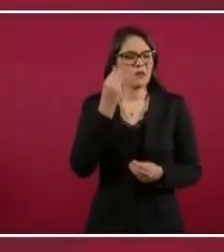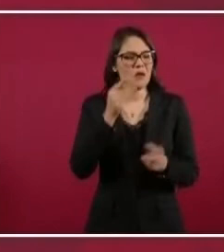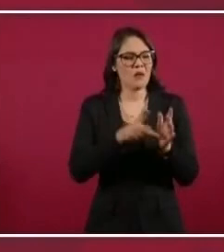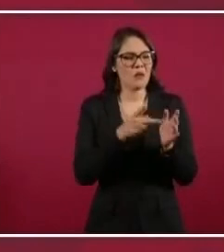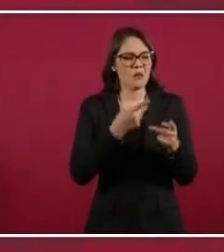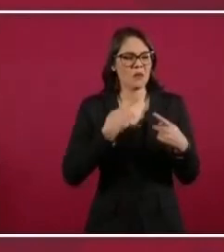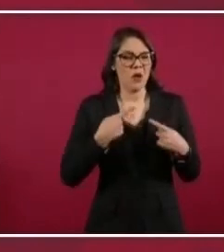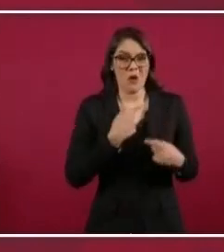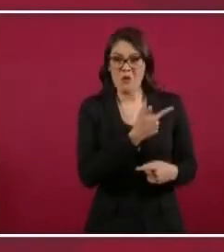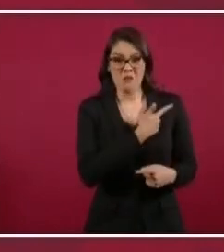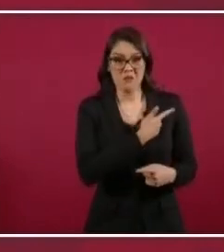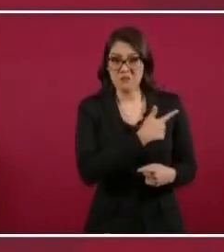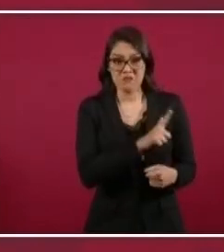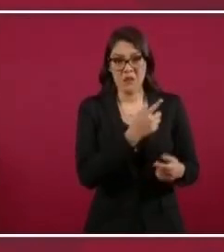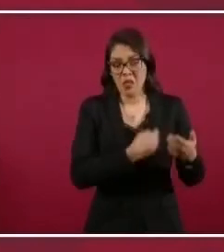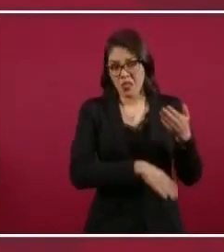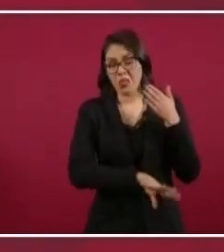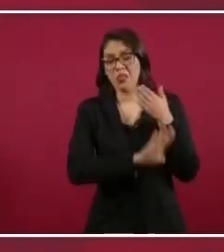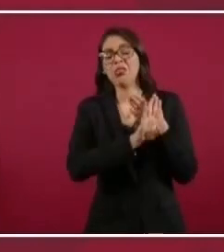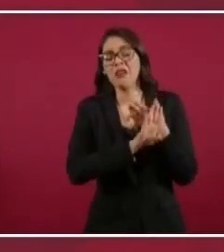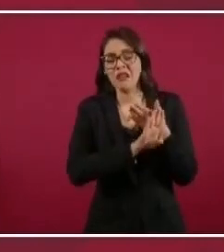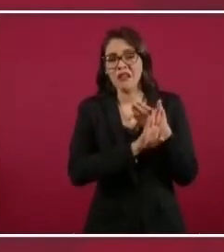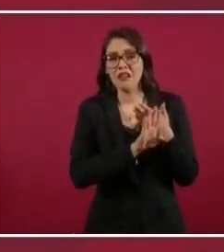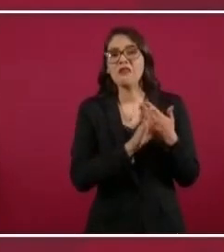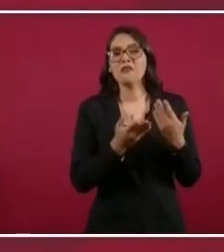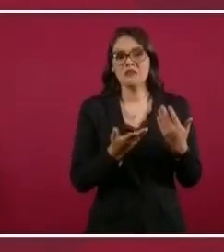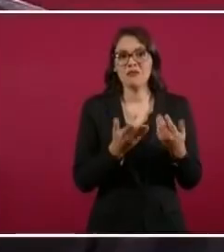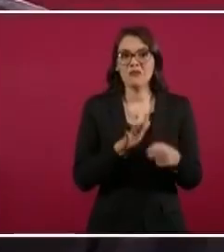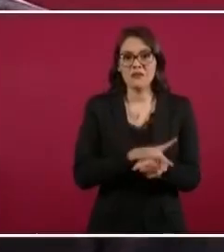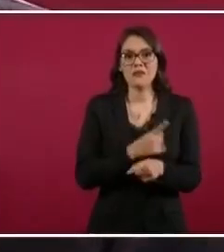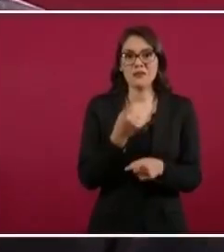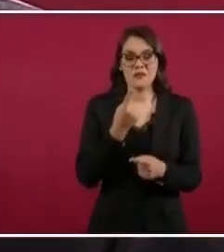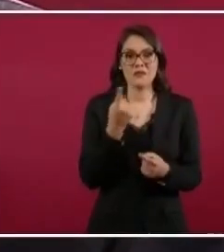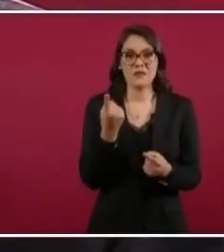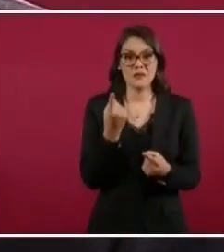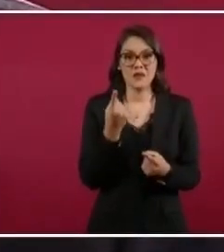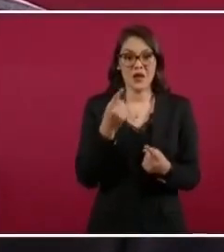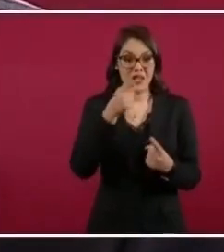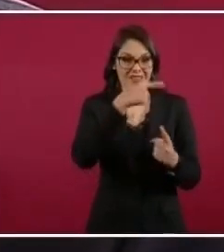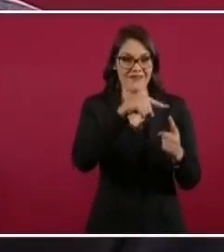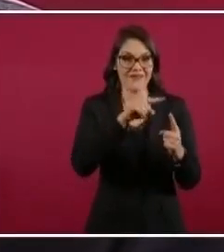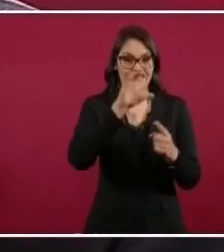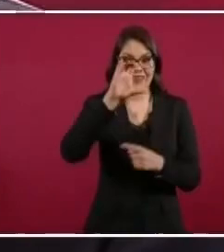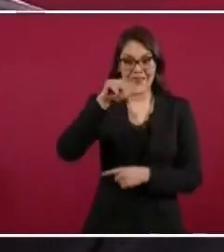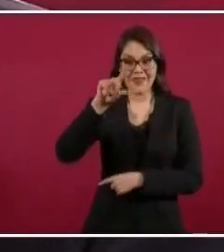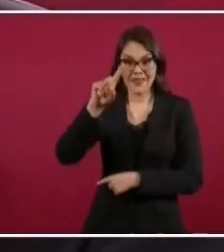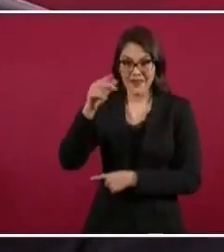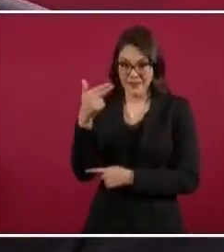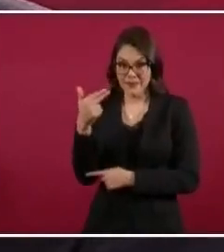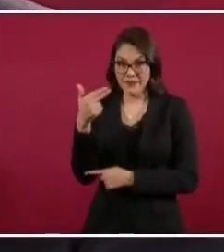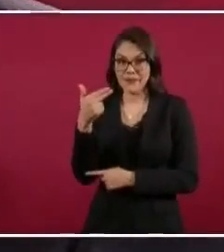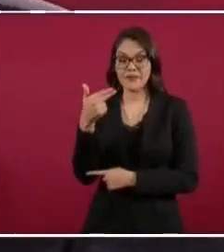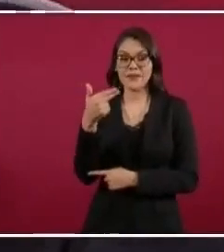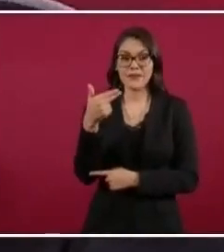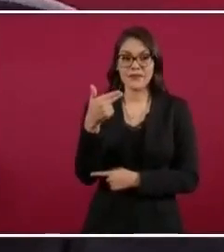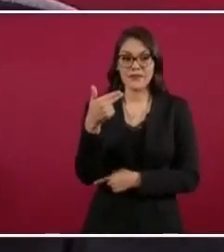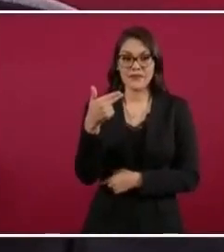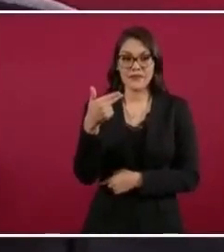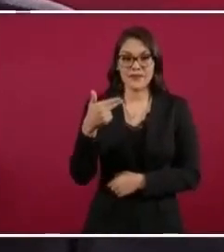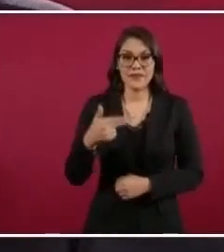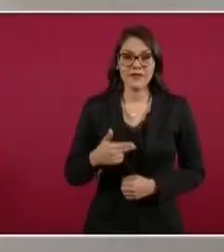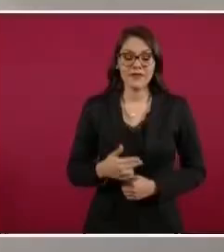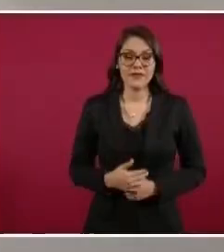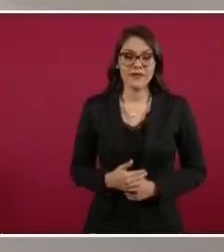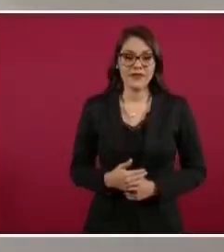partidos políticos tendrán que disminuir su presupuesto, por lo que señaló que los partidos deberían de aprobar una reforma para disminuir el